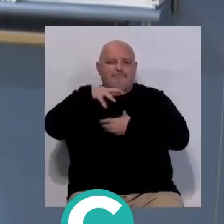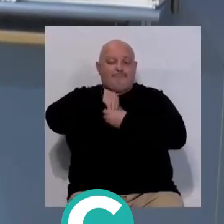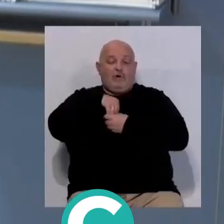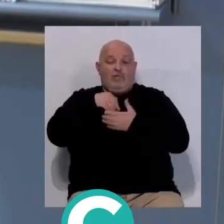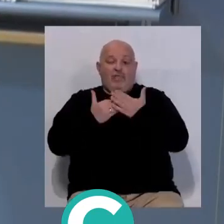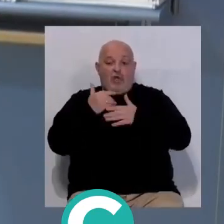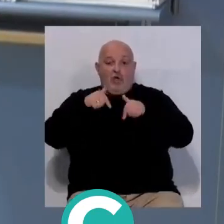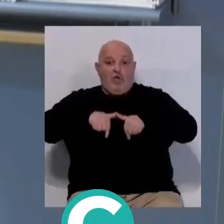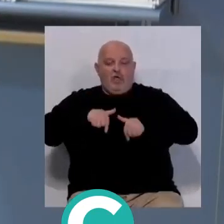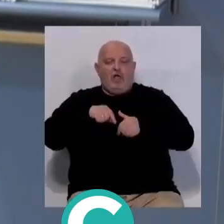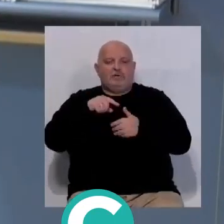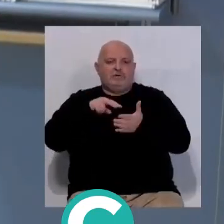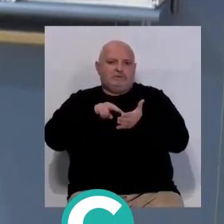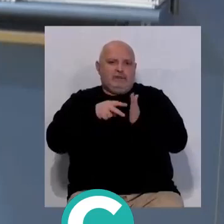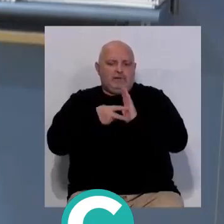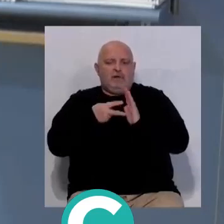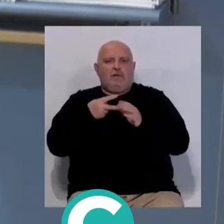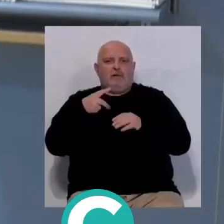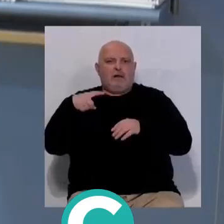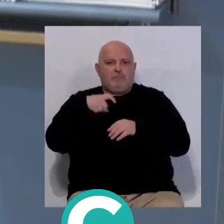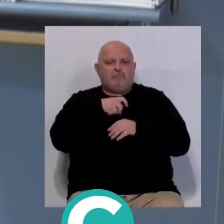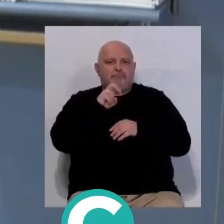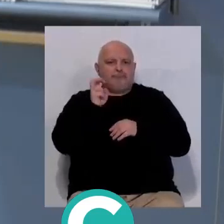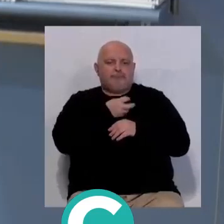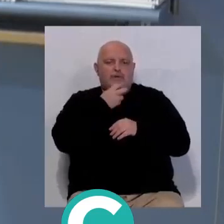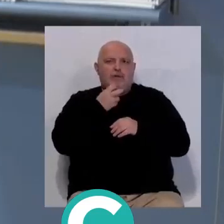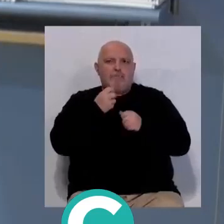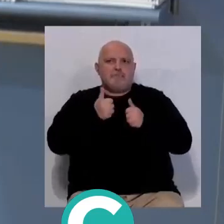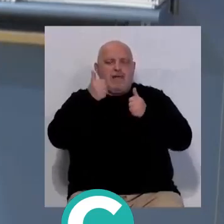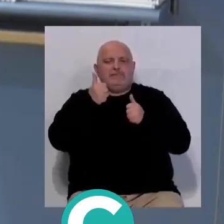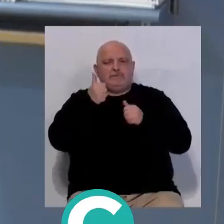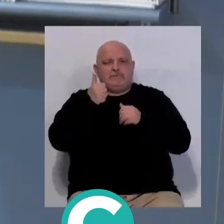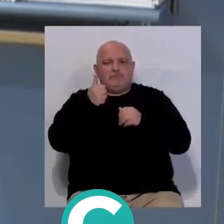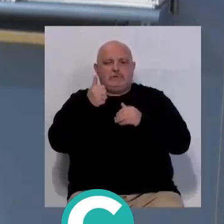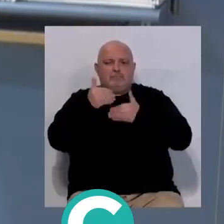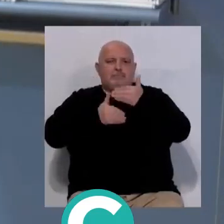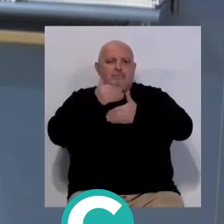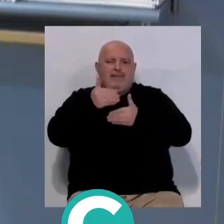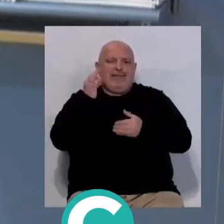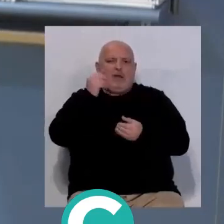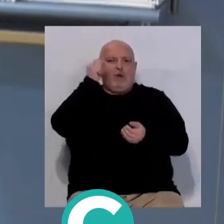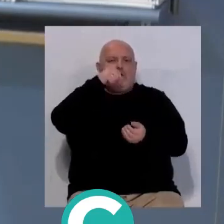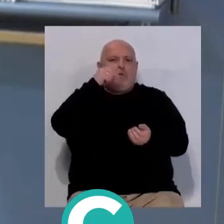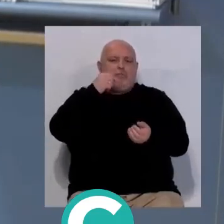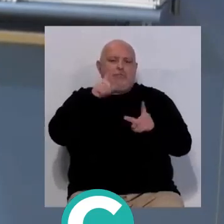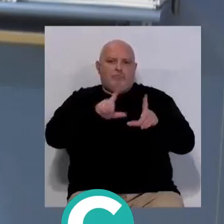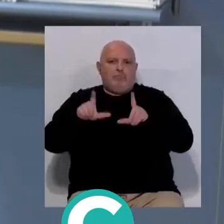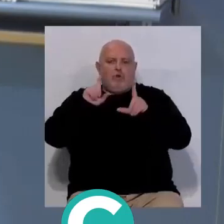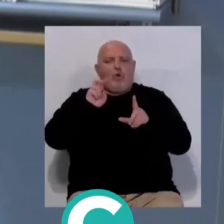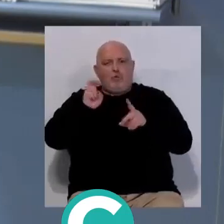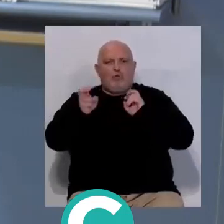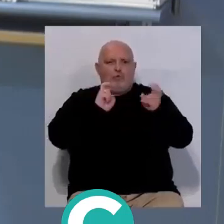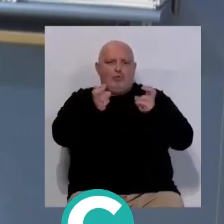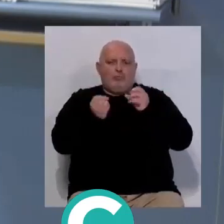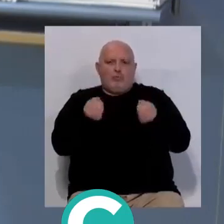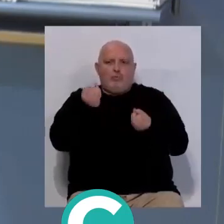en día los tratamientos sistémicos, los tratamientos oncológicos, trascienden mucho más de lo que es la quimioterapia. Hablamos de tratamientos de inmunoterapia